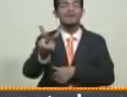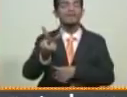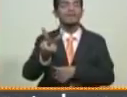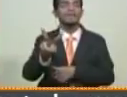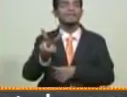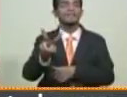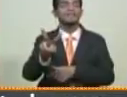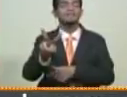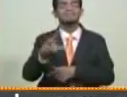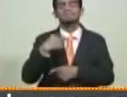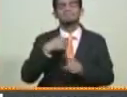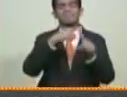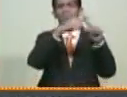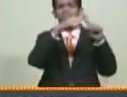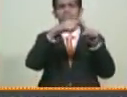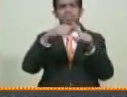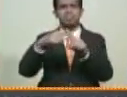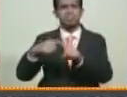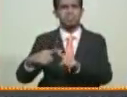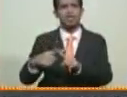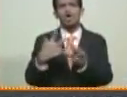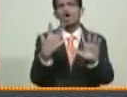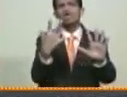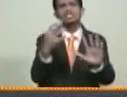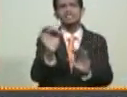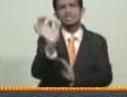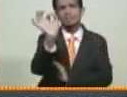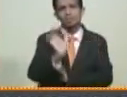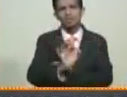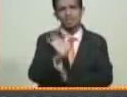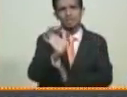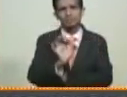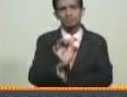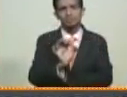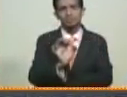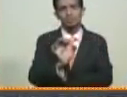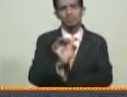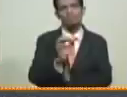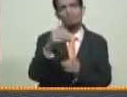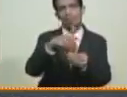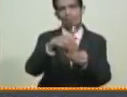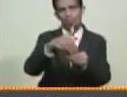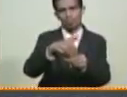del 80% de los votos en 4 municipios, solo el Partido Socialista Unido de Venezuela.